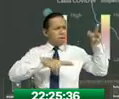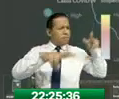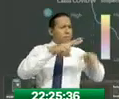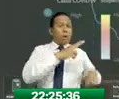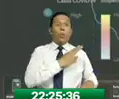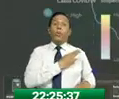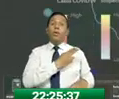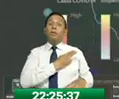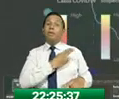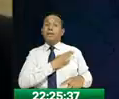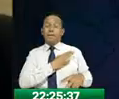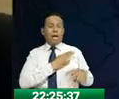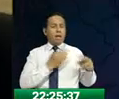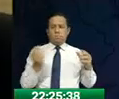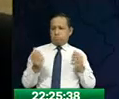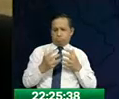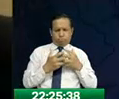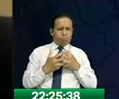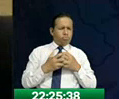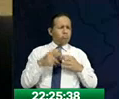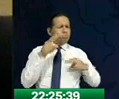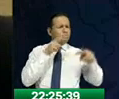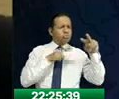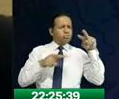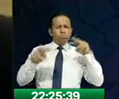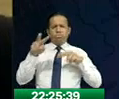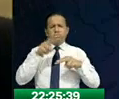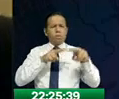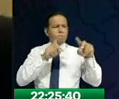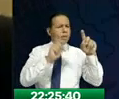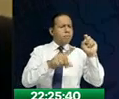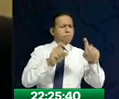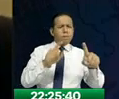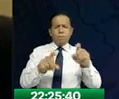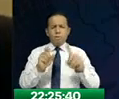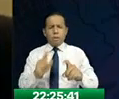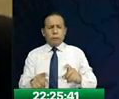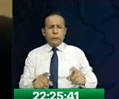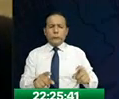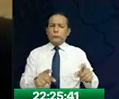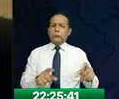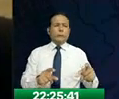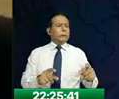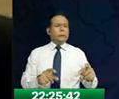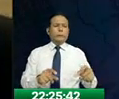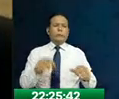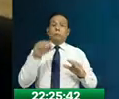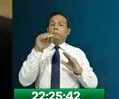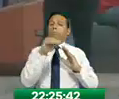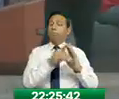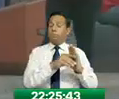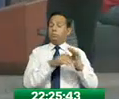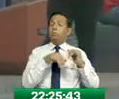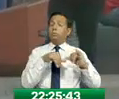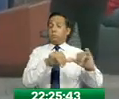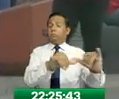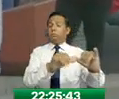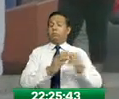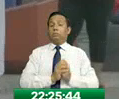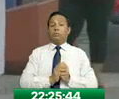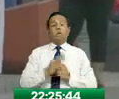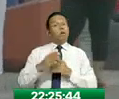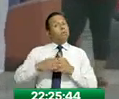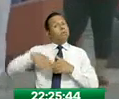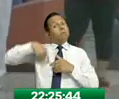Universidad Técnica de Manabí. Hasta que en la próxima prueba, que me parece que es el 7, mientras se traduzca eso, creo que el 10